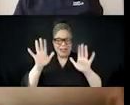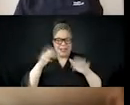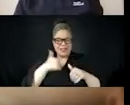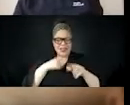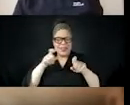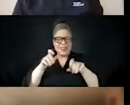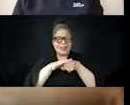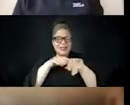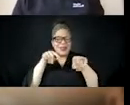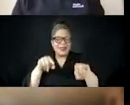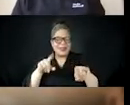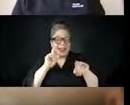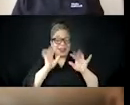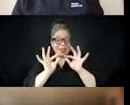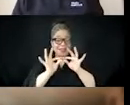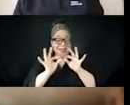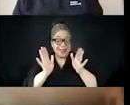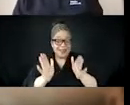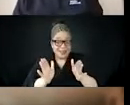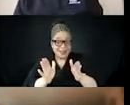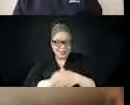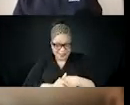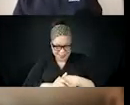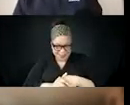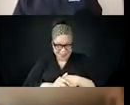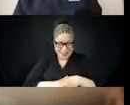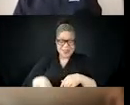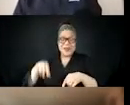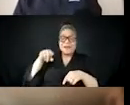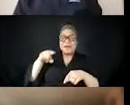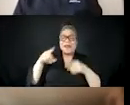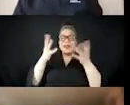totalidad estás